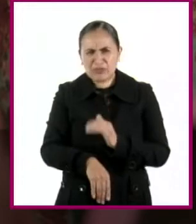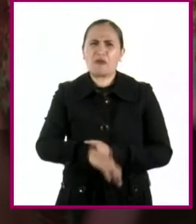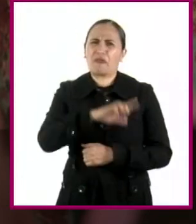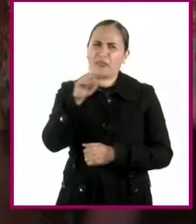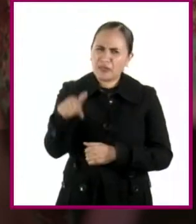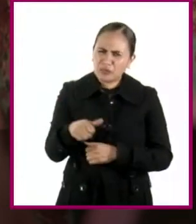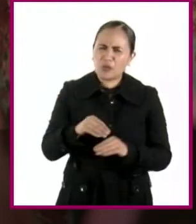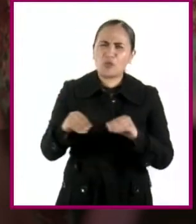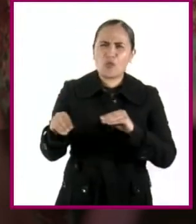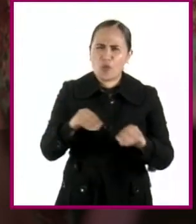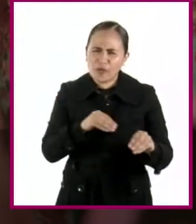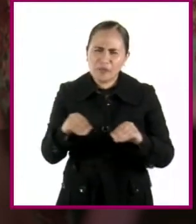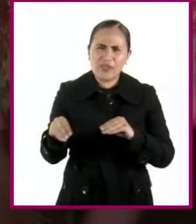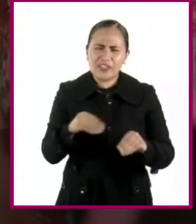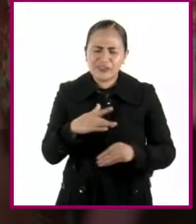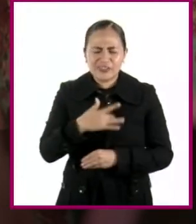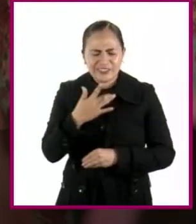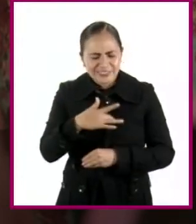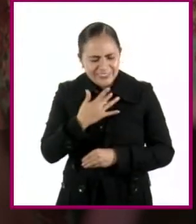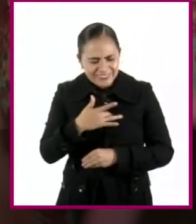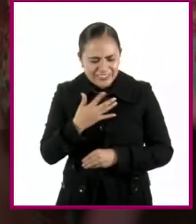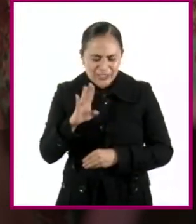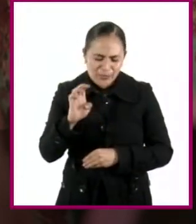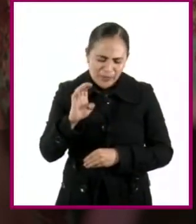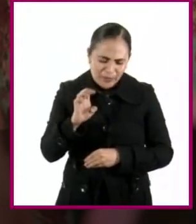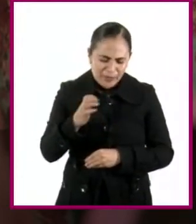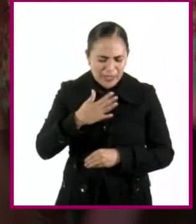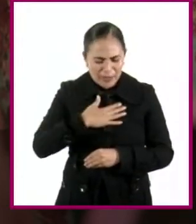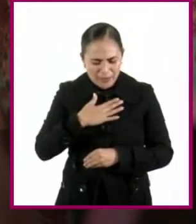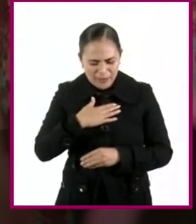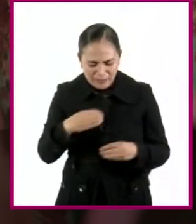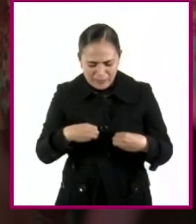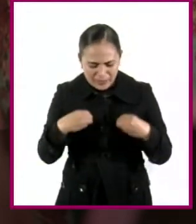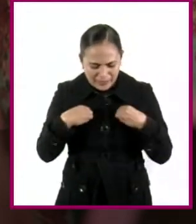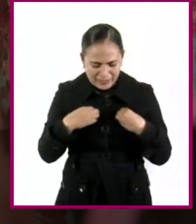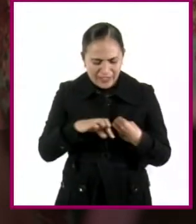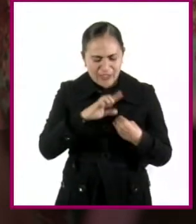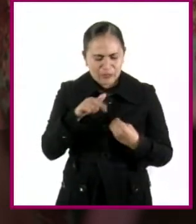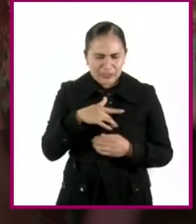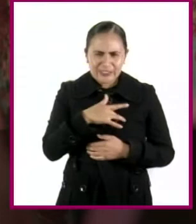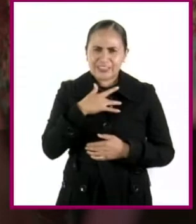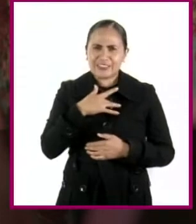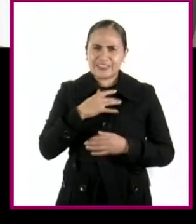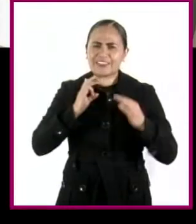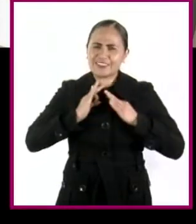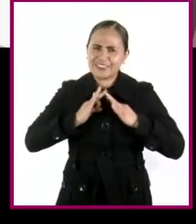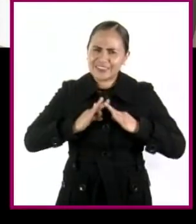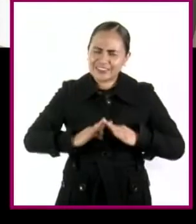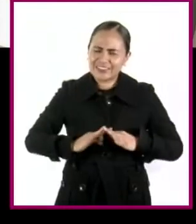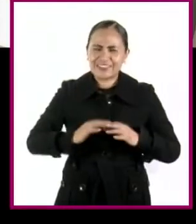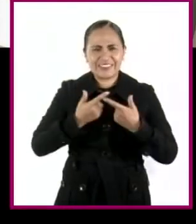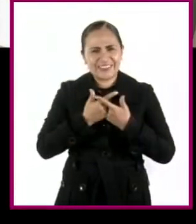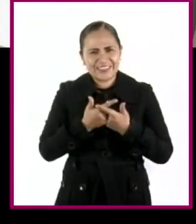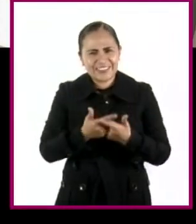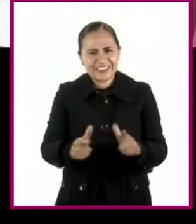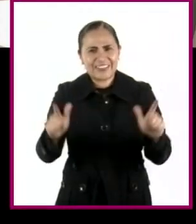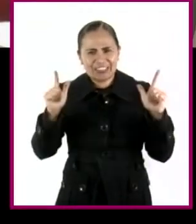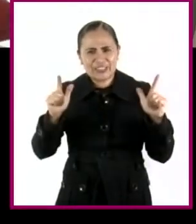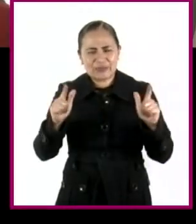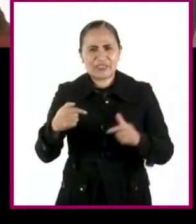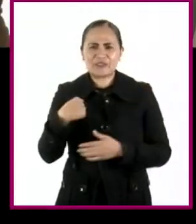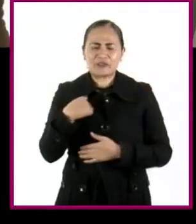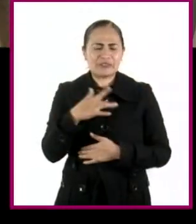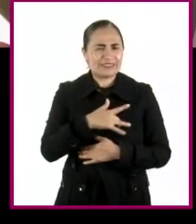los movimientos y a pensar en mi bebé y mi situación y me sentí aliviada, libre. Me